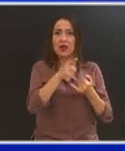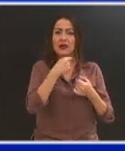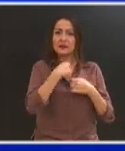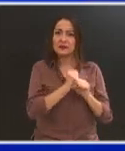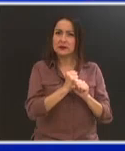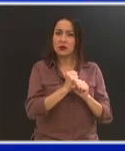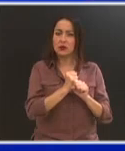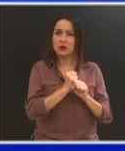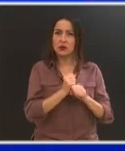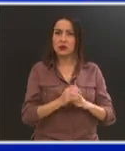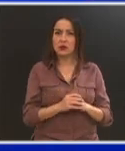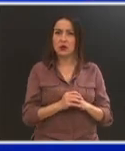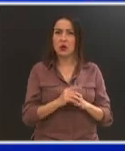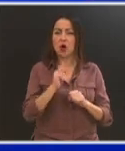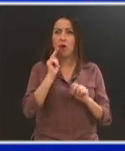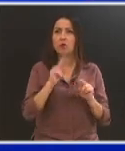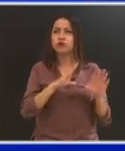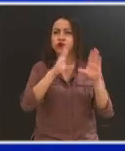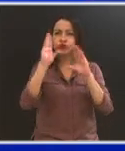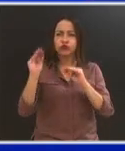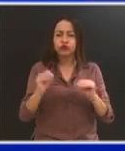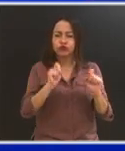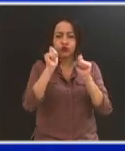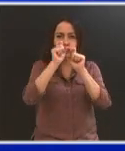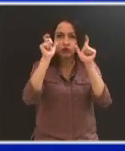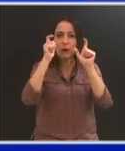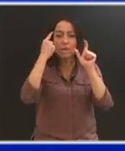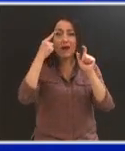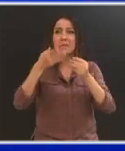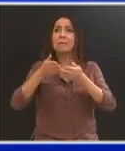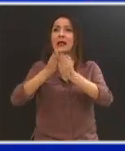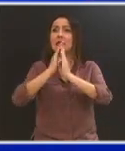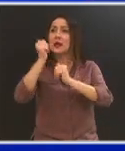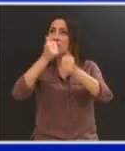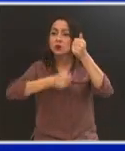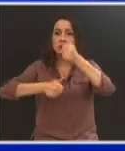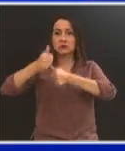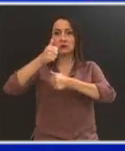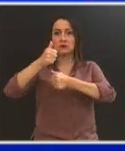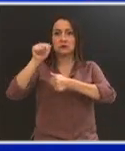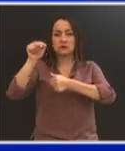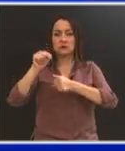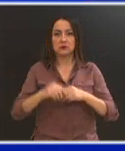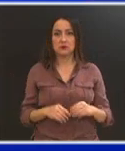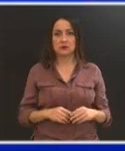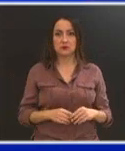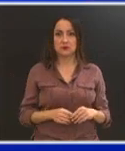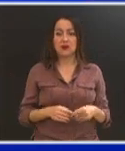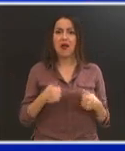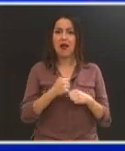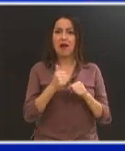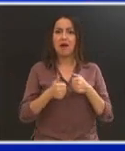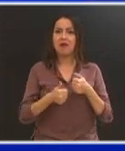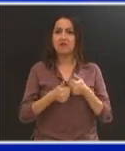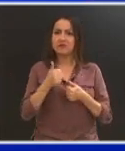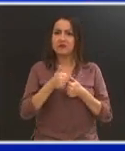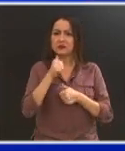realizando lo que sería una vigilia para solicitar a las autoridades que hagan un mayor